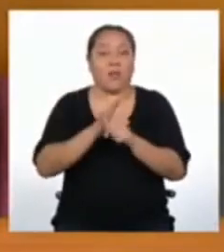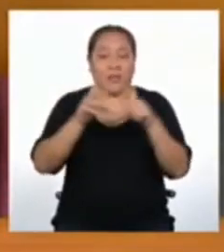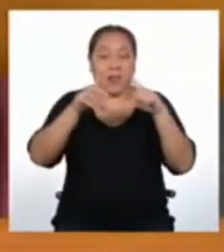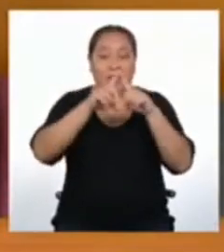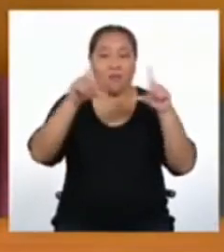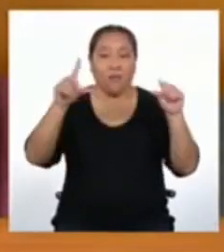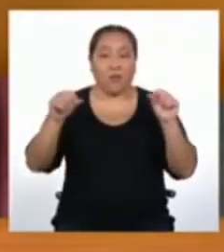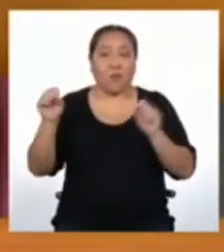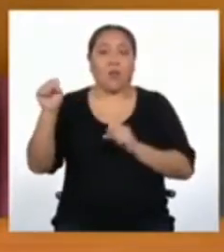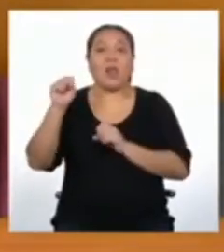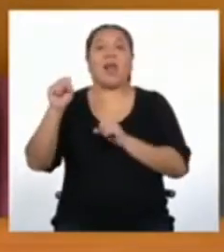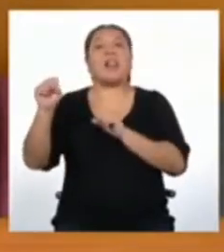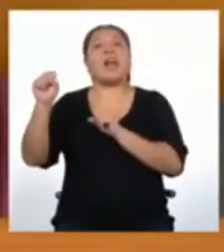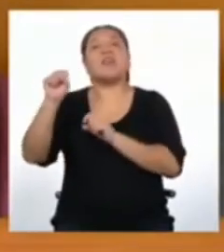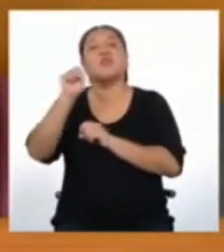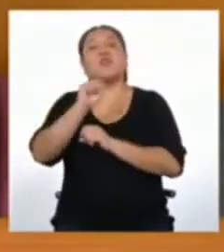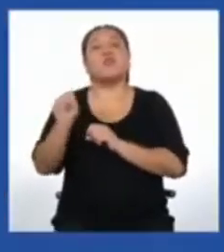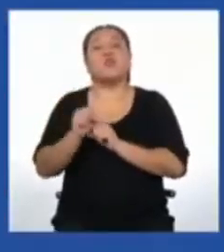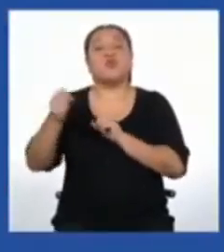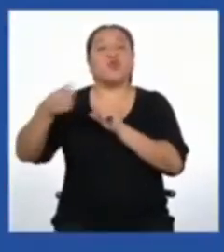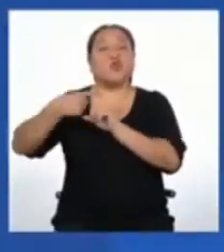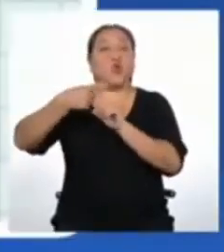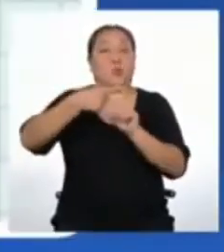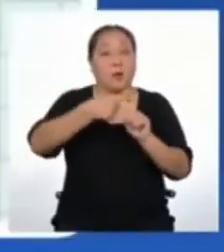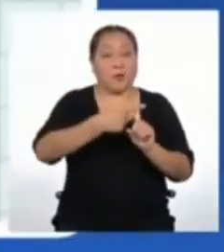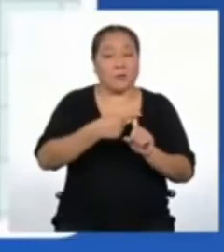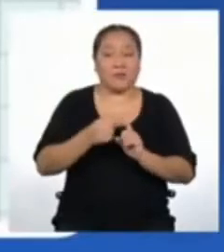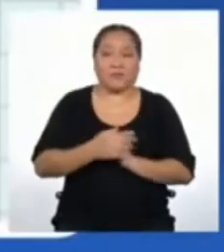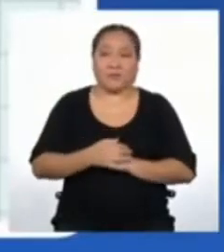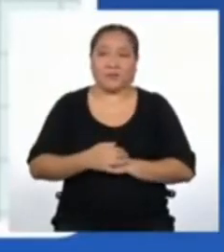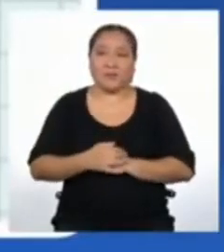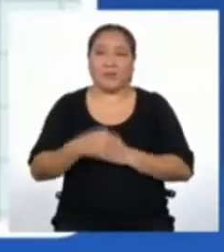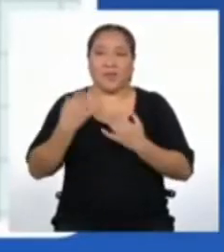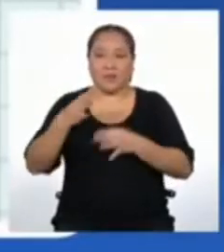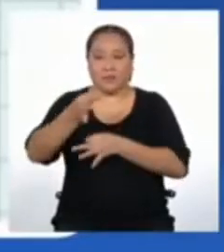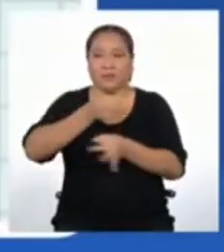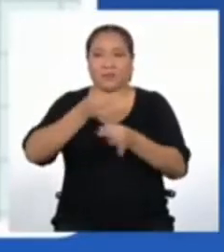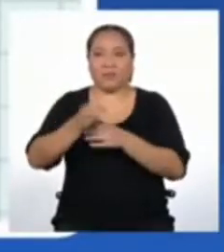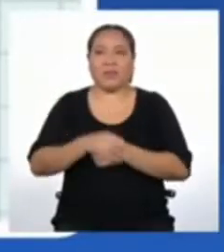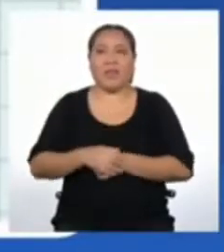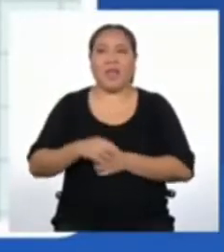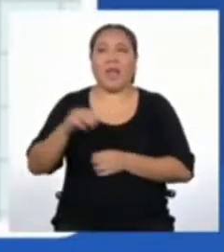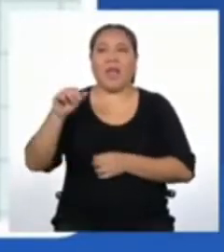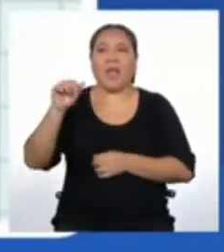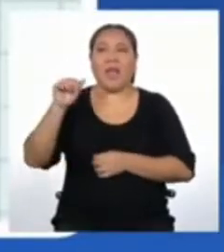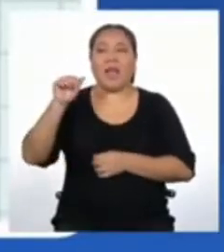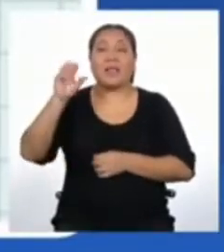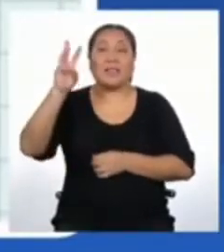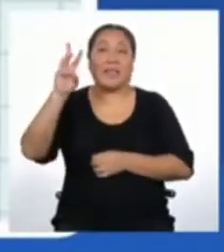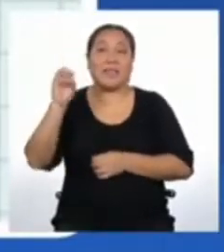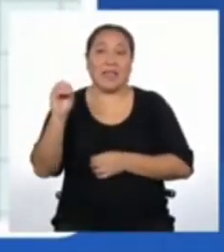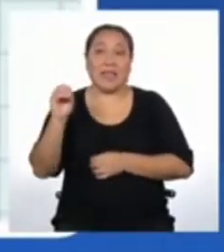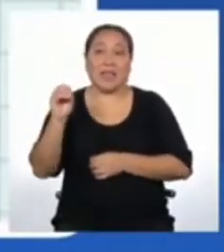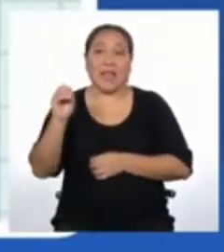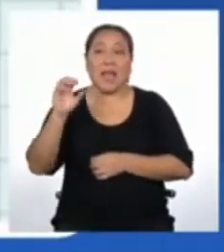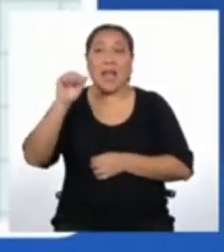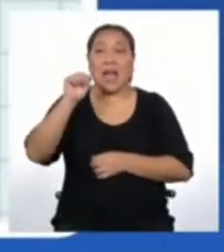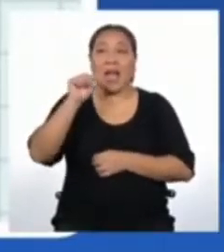para obtener la suma total de gastos. Ya conocemos nuestros datos. A sub 1 es 60, A sub